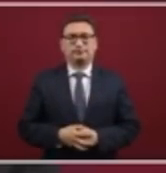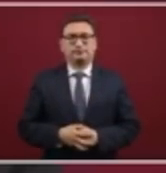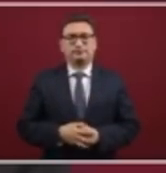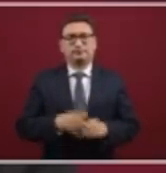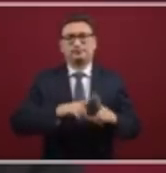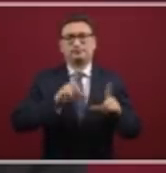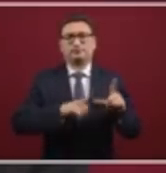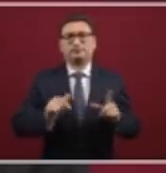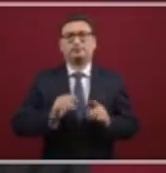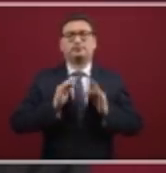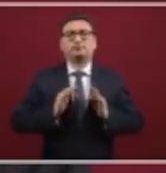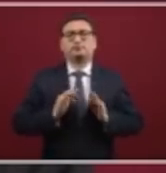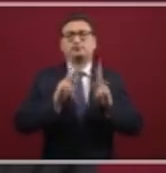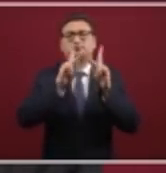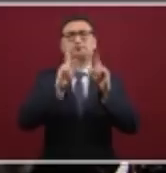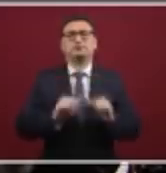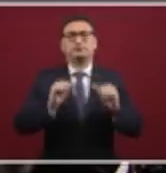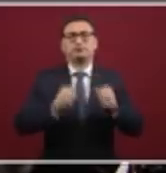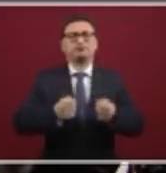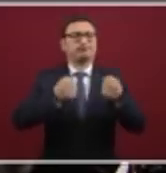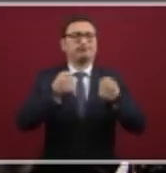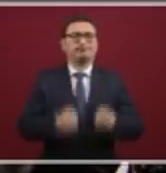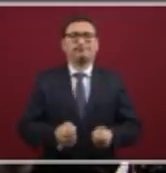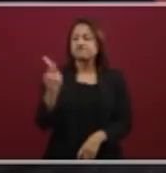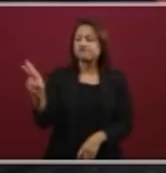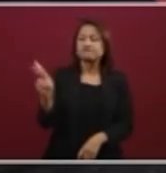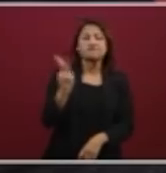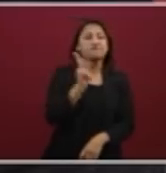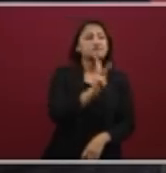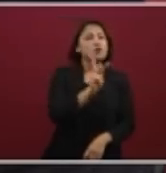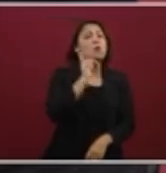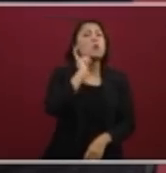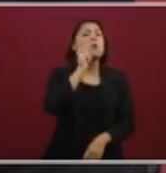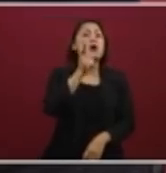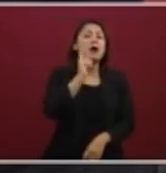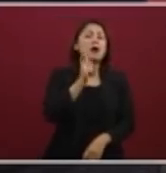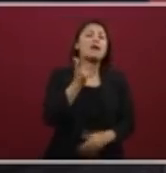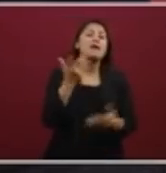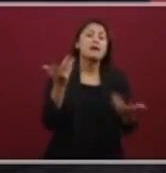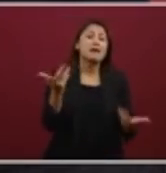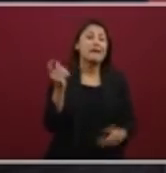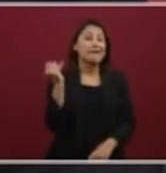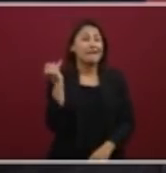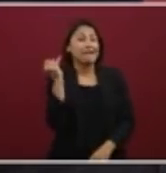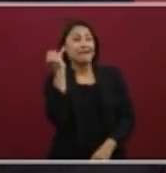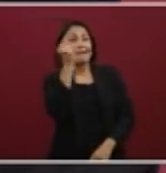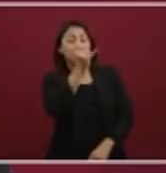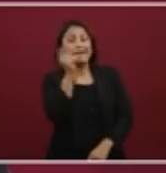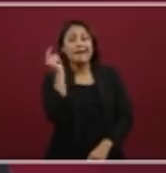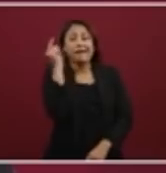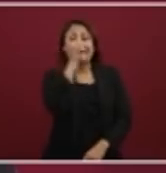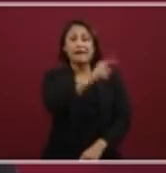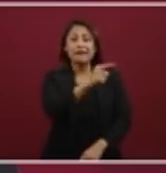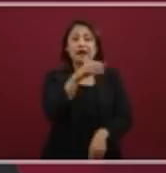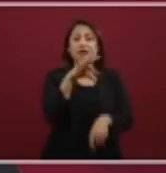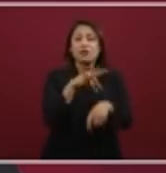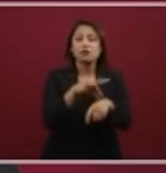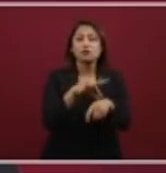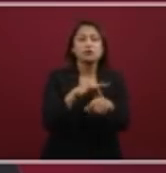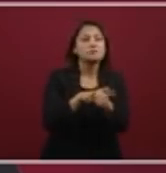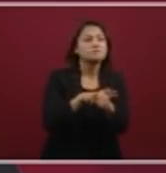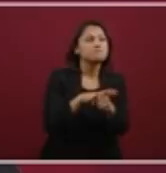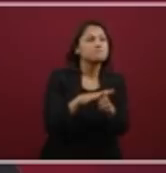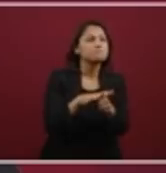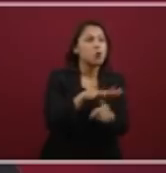que haya seguridad pública respecto al sector salud el presidente sostuvo que no hay congelamiento de recursos por parte de la